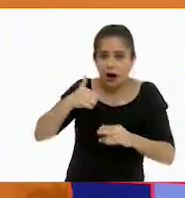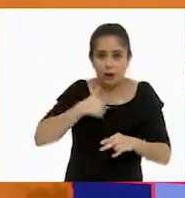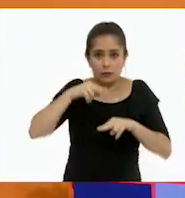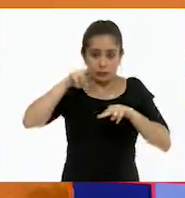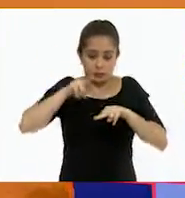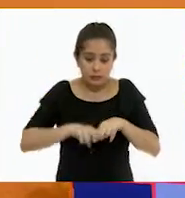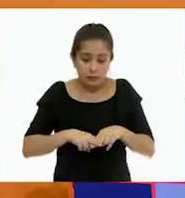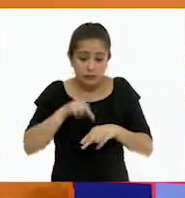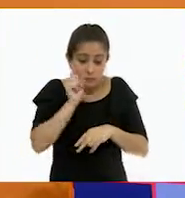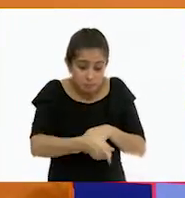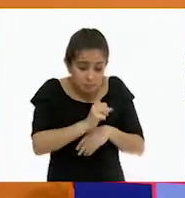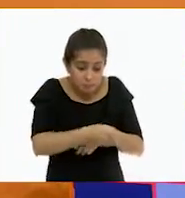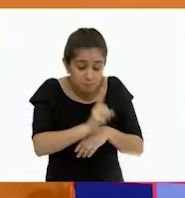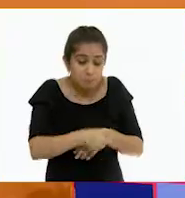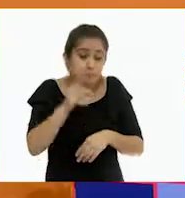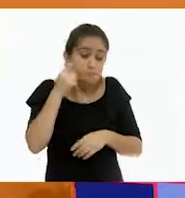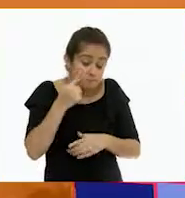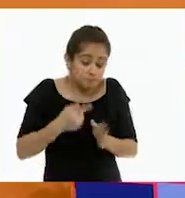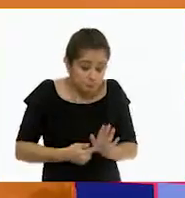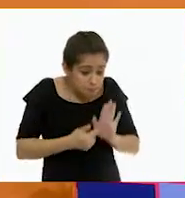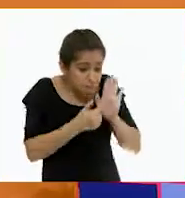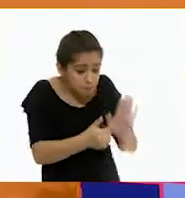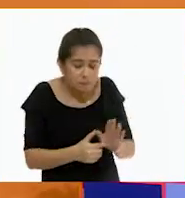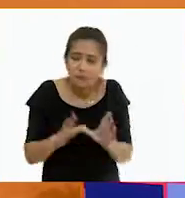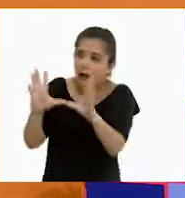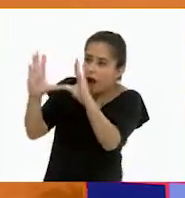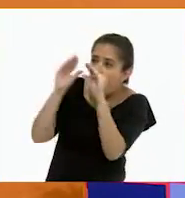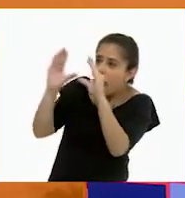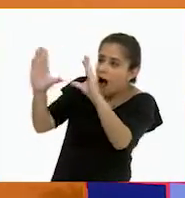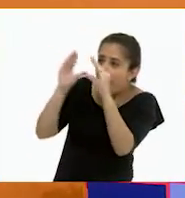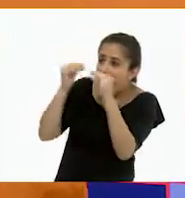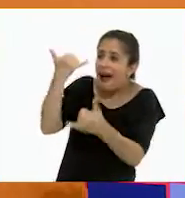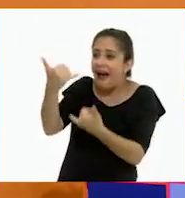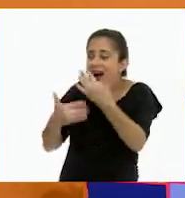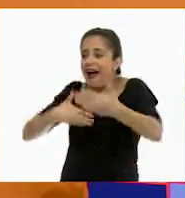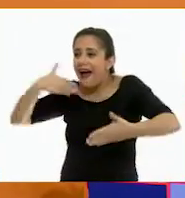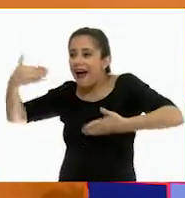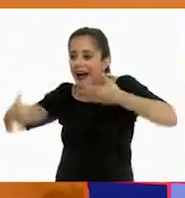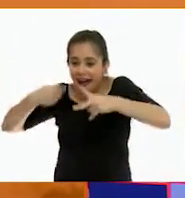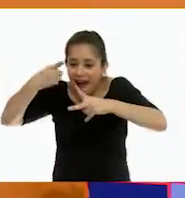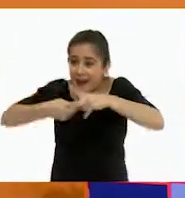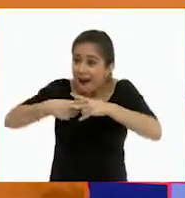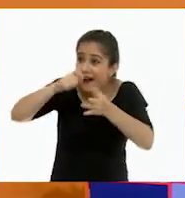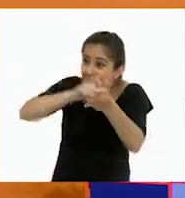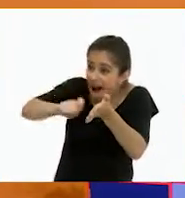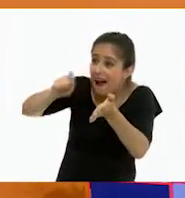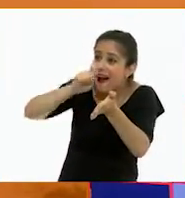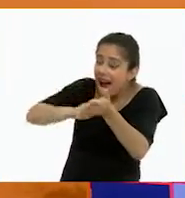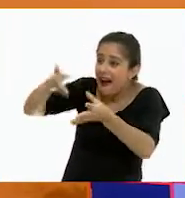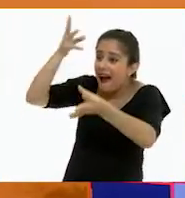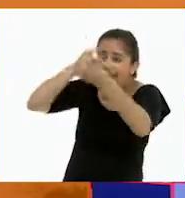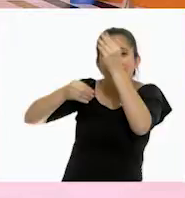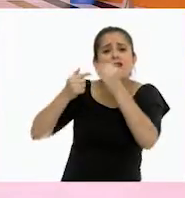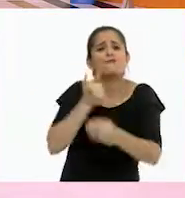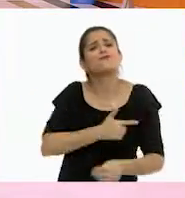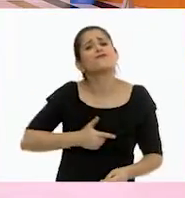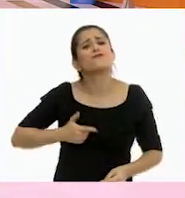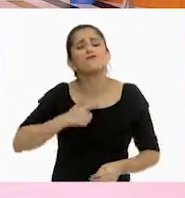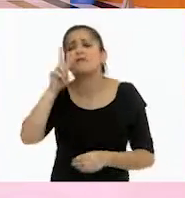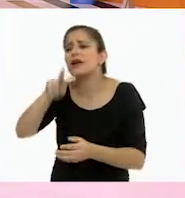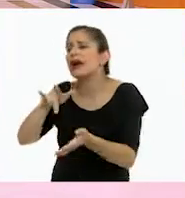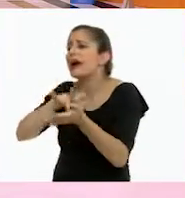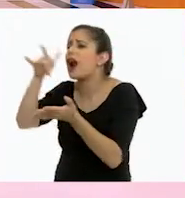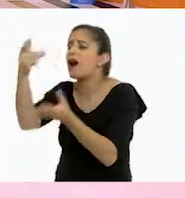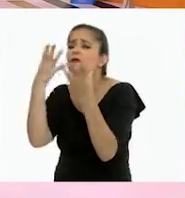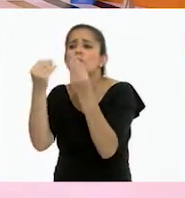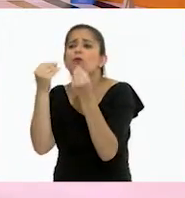me sentaba. Ella me sentaba y órale, vamos a estudiar. Pero lo hacía tan divertido, era tan agradable pasar tiempo con ella, que yo se lo